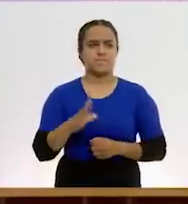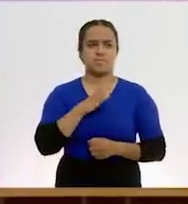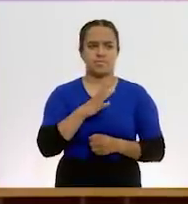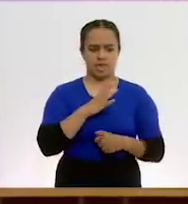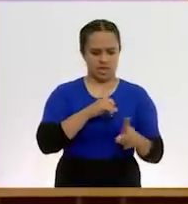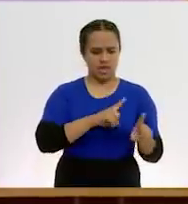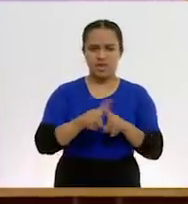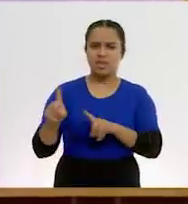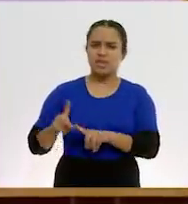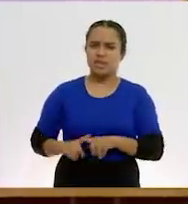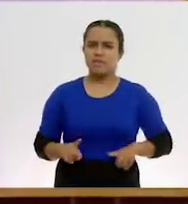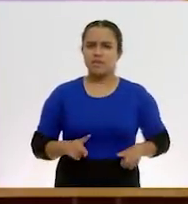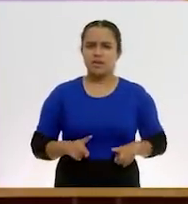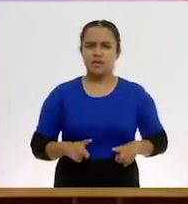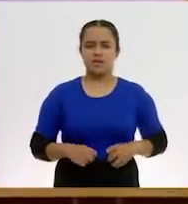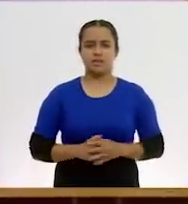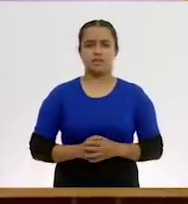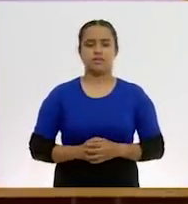diferentes